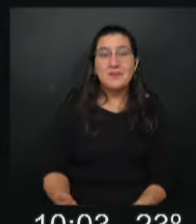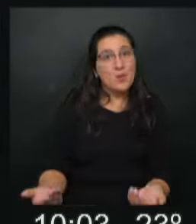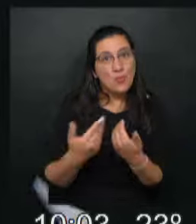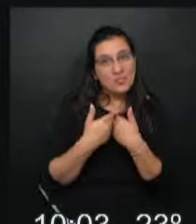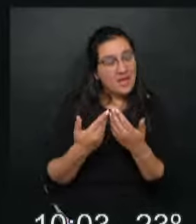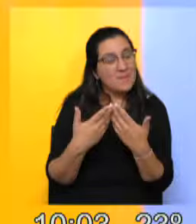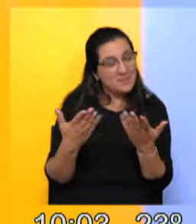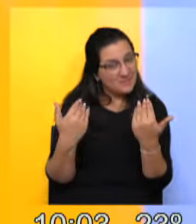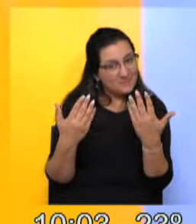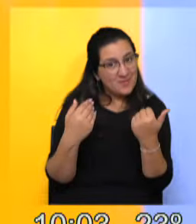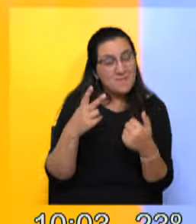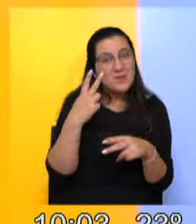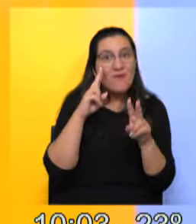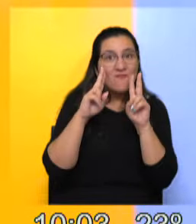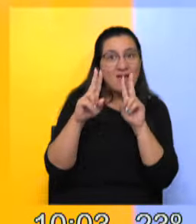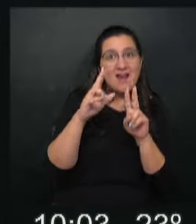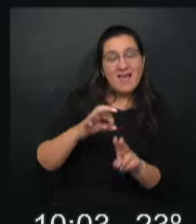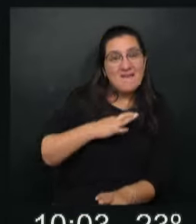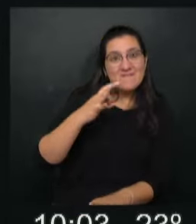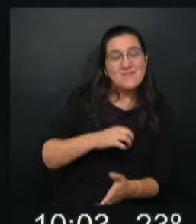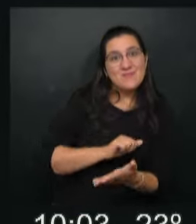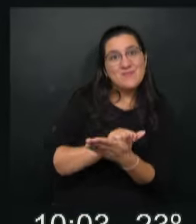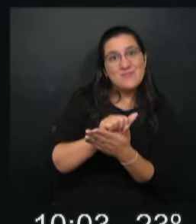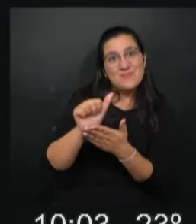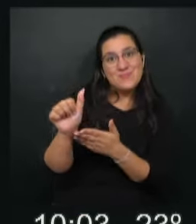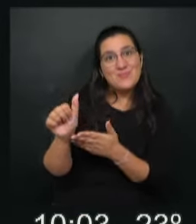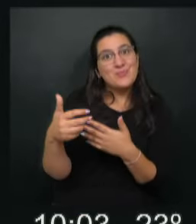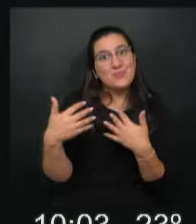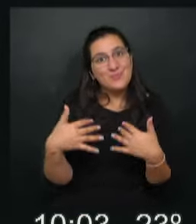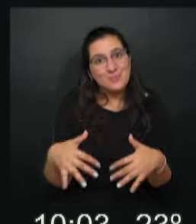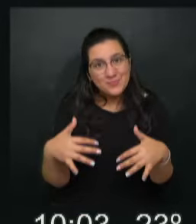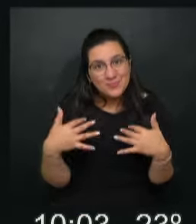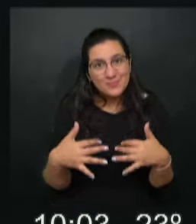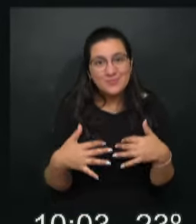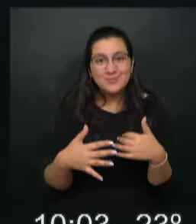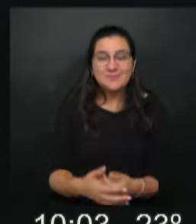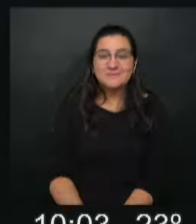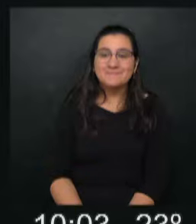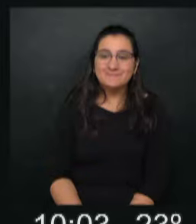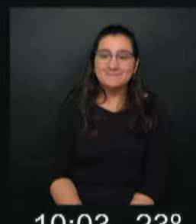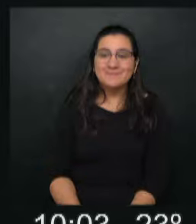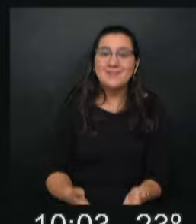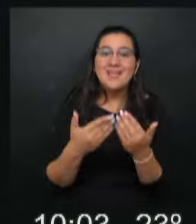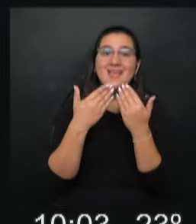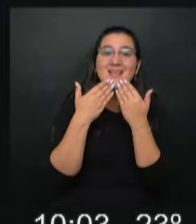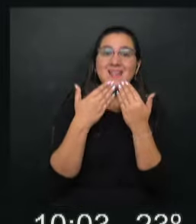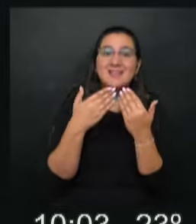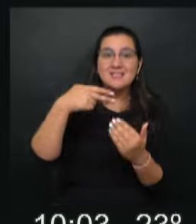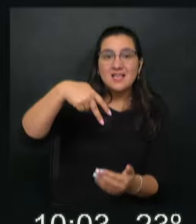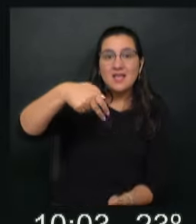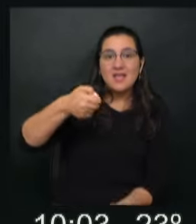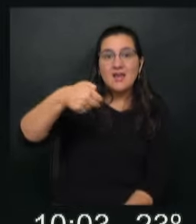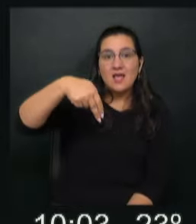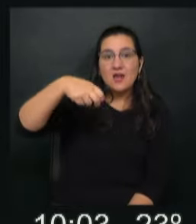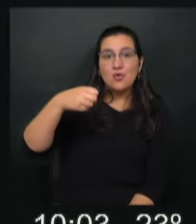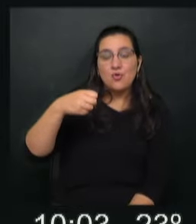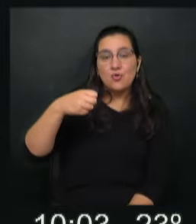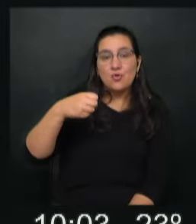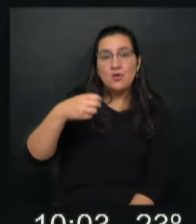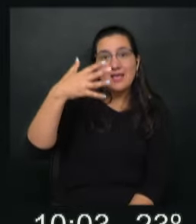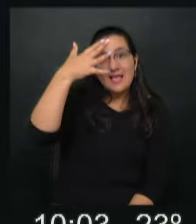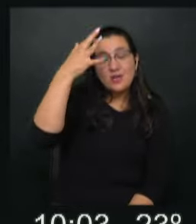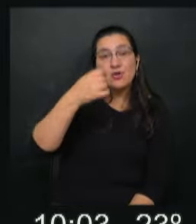nomás. Lo que pasa es que ver la vida... Eso, ver la vida. Ver la vida. Gracias a Nano Priliak, que creo que era su